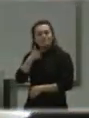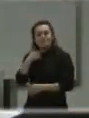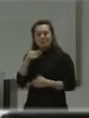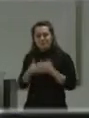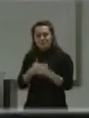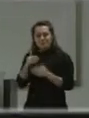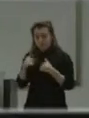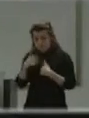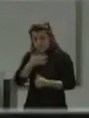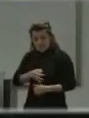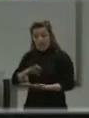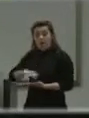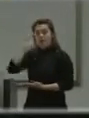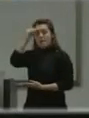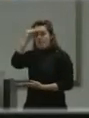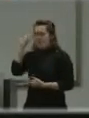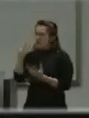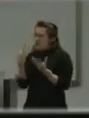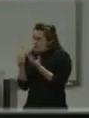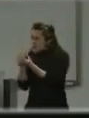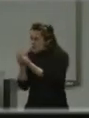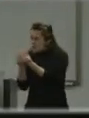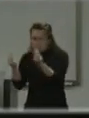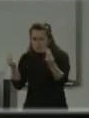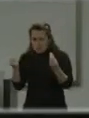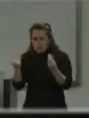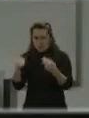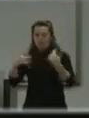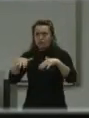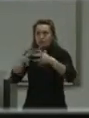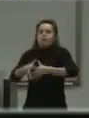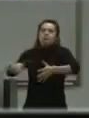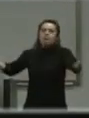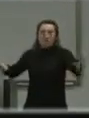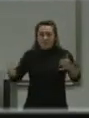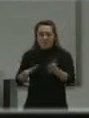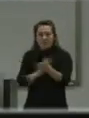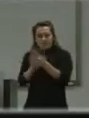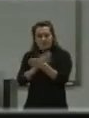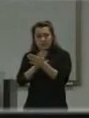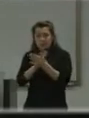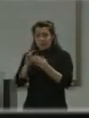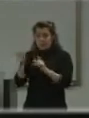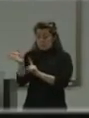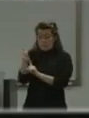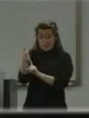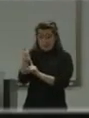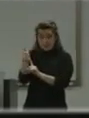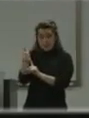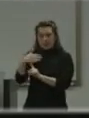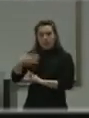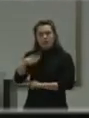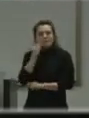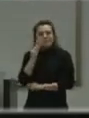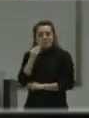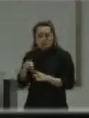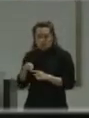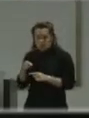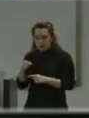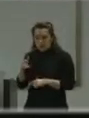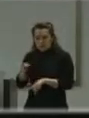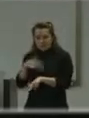siempre aprendo mucho con los grupos con los que trabaje con ustedes aprendí montones porque pues para familia es una experiencia digamos es una iniciativa